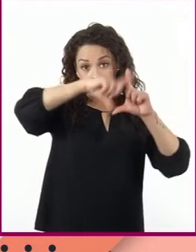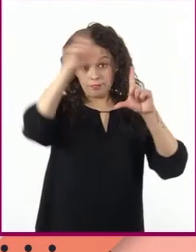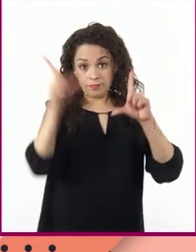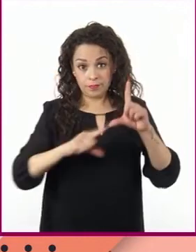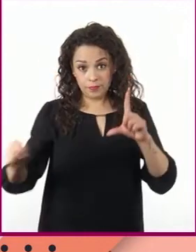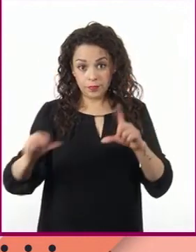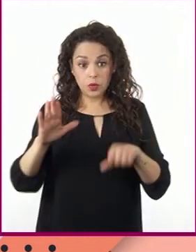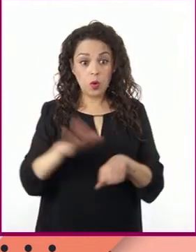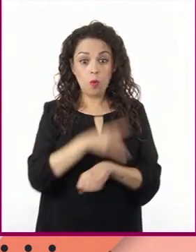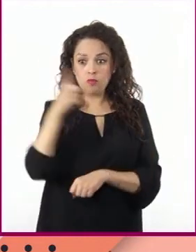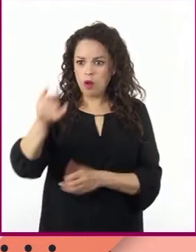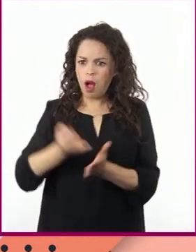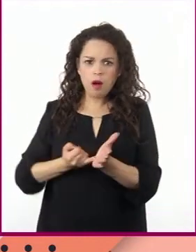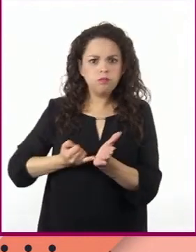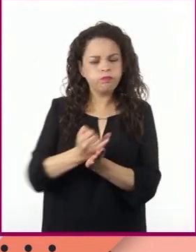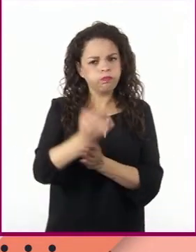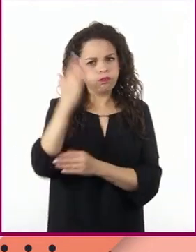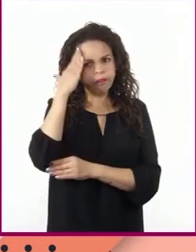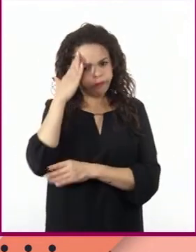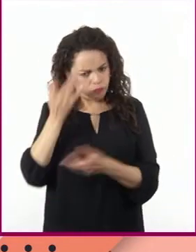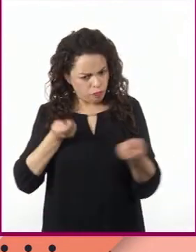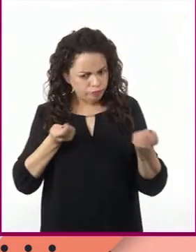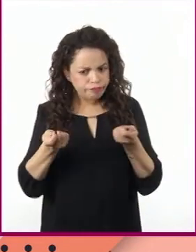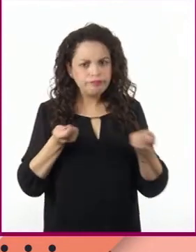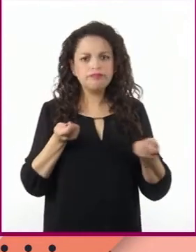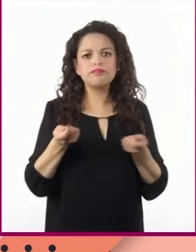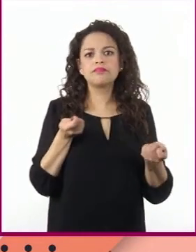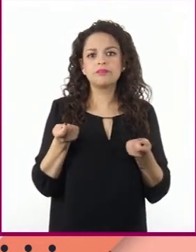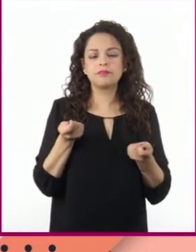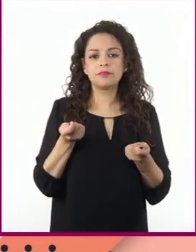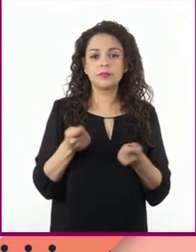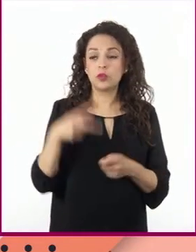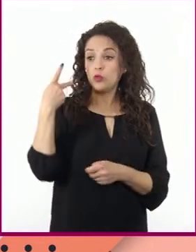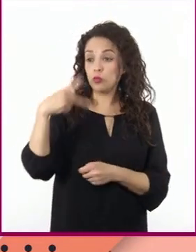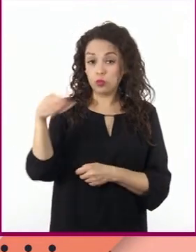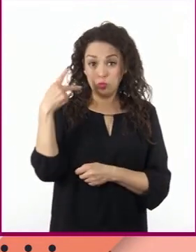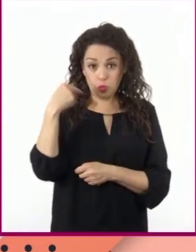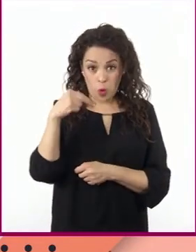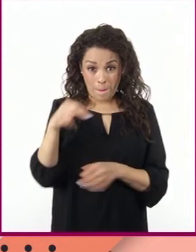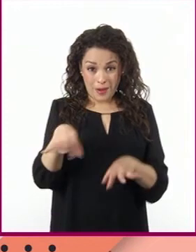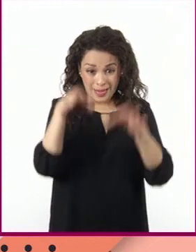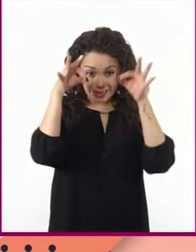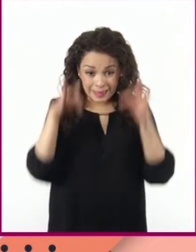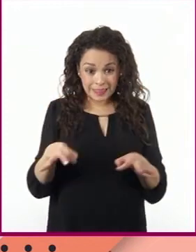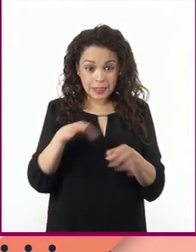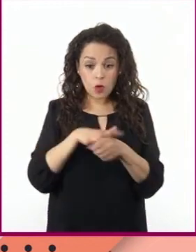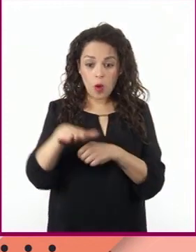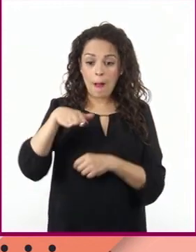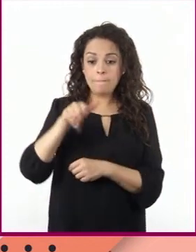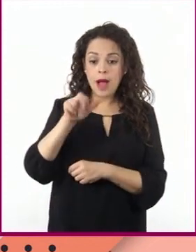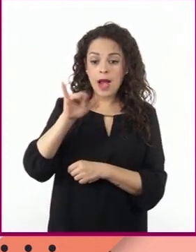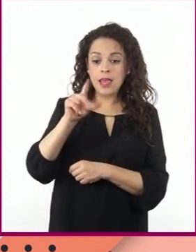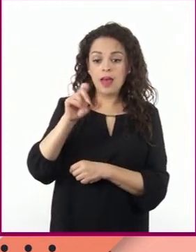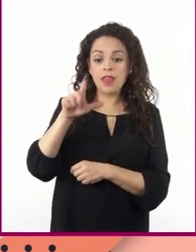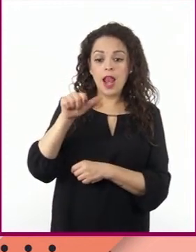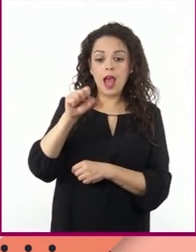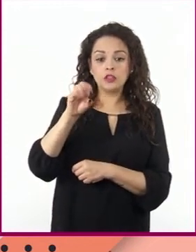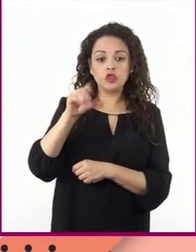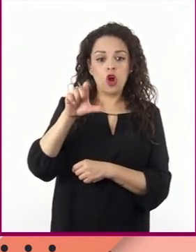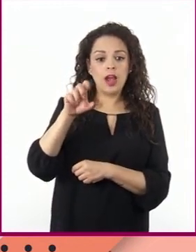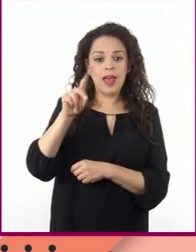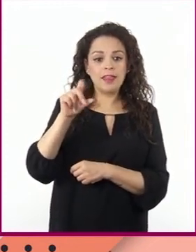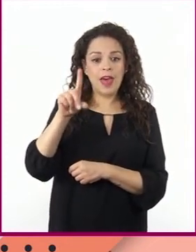su determinación y liderazgo. Su nombre real fue María de la Soledad Leona Camila